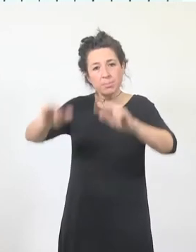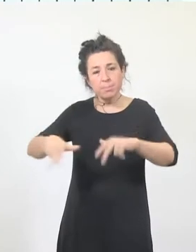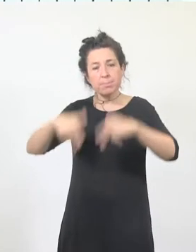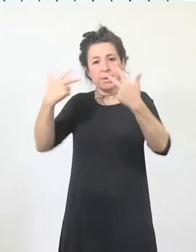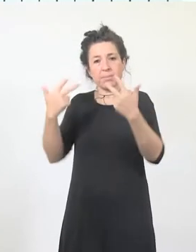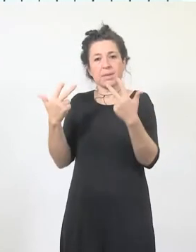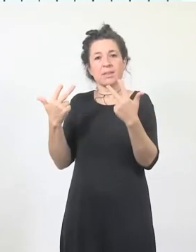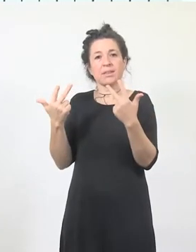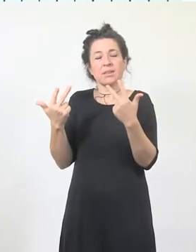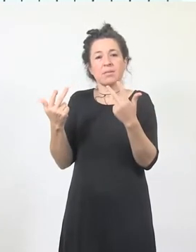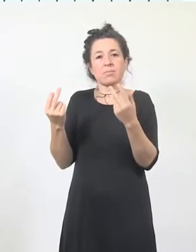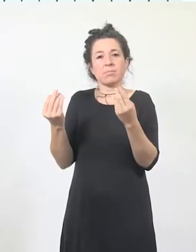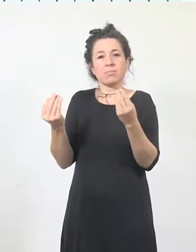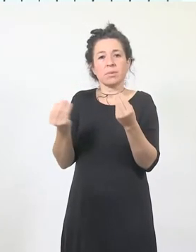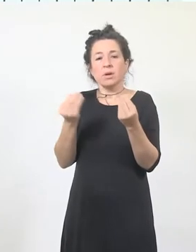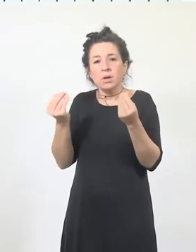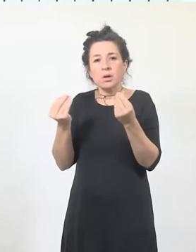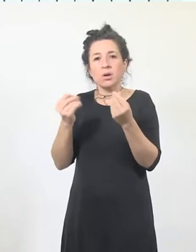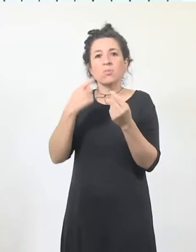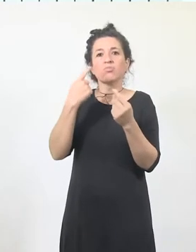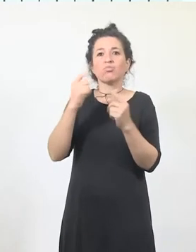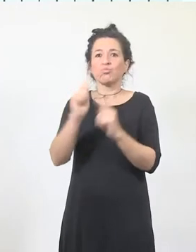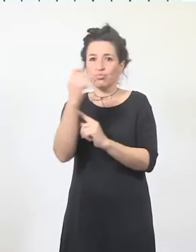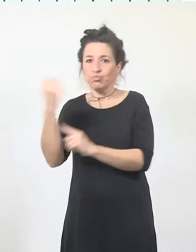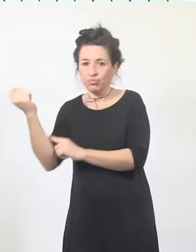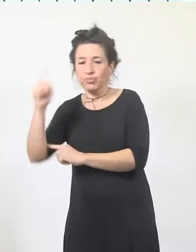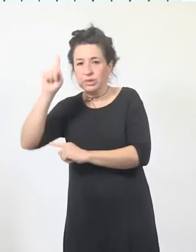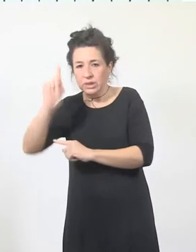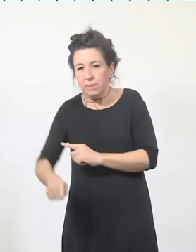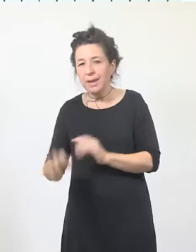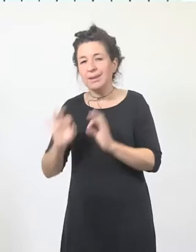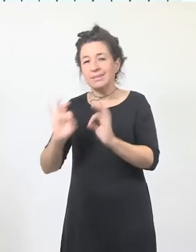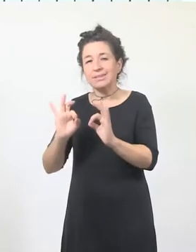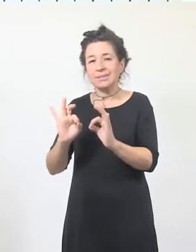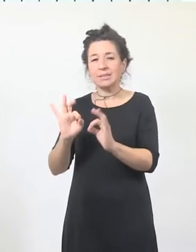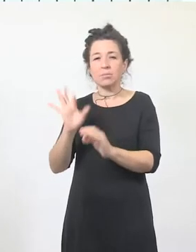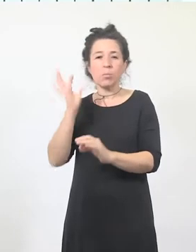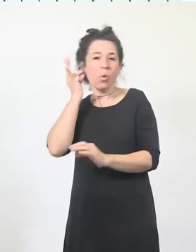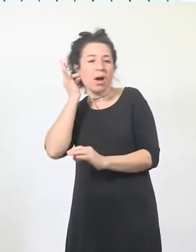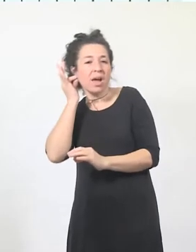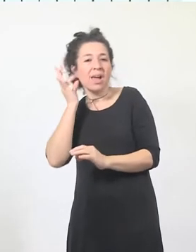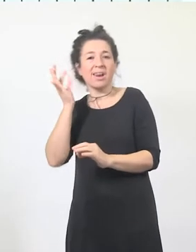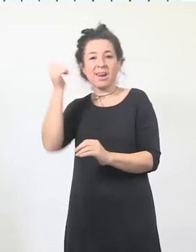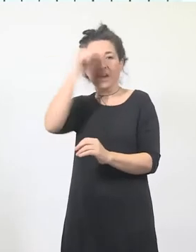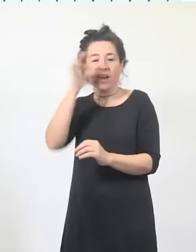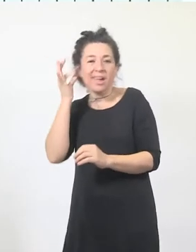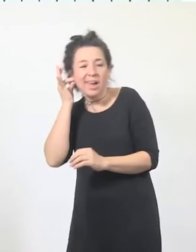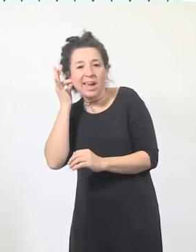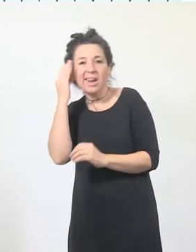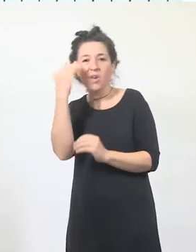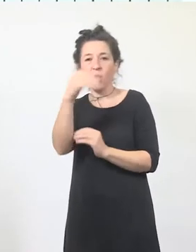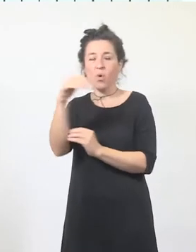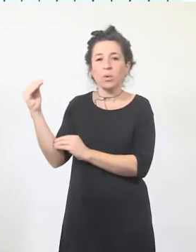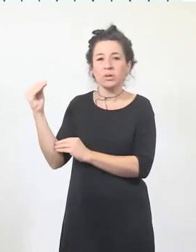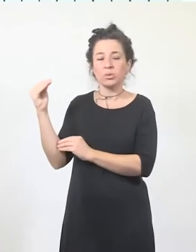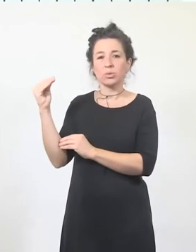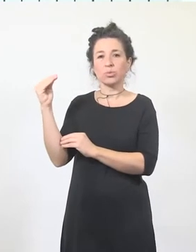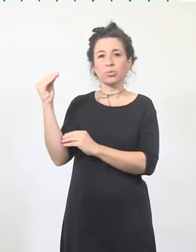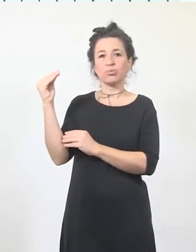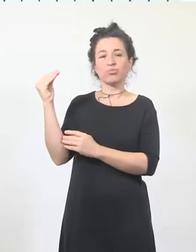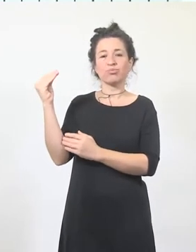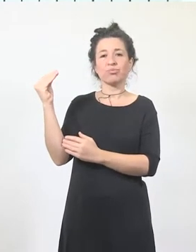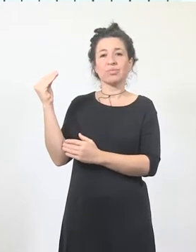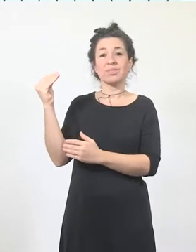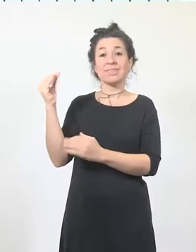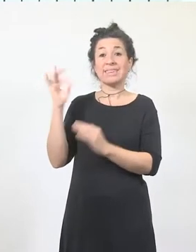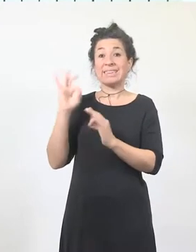permitido hacer muchos logros, sobre todo en tema de mujer, género, de juventud, y de